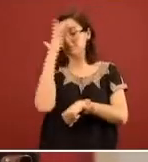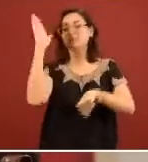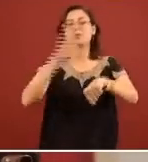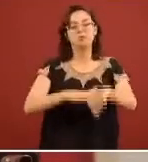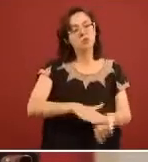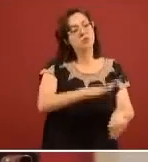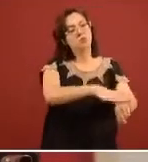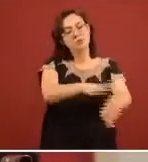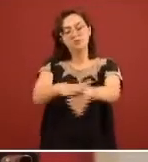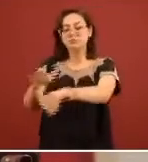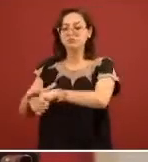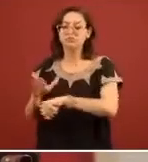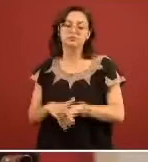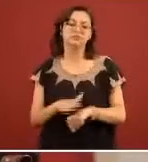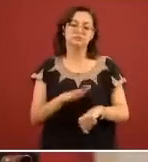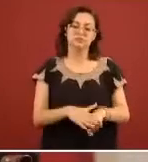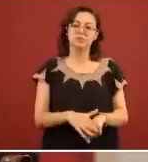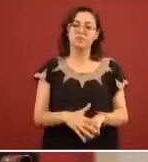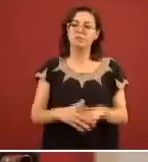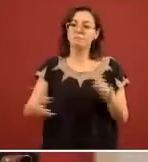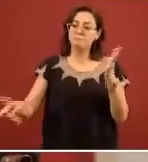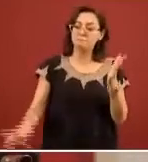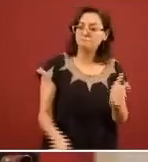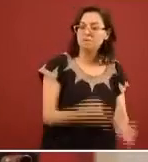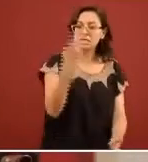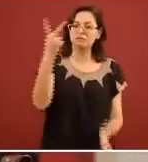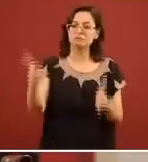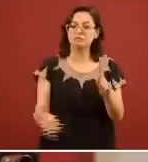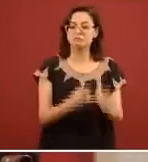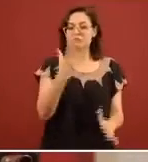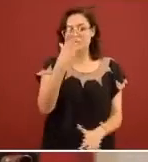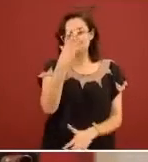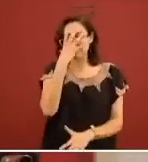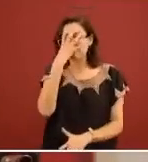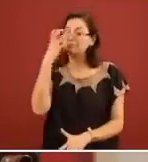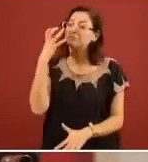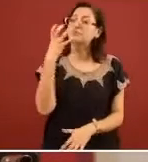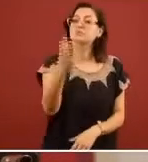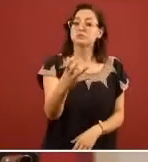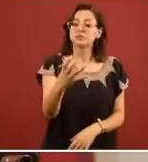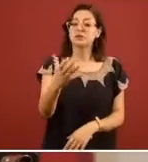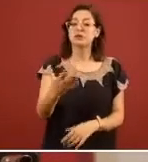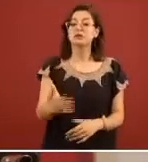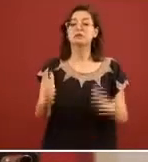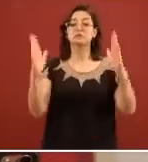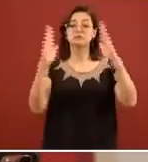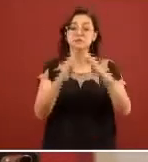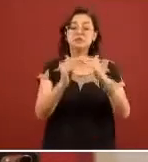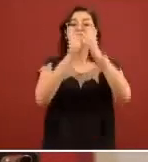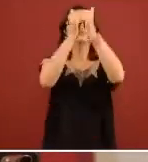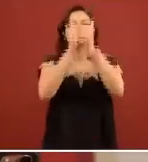exhorto, el llamado que hicimos muy enfáticamente hace unas pocas semanas.